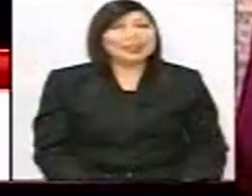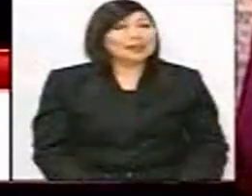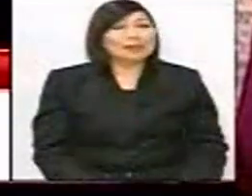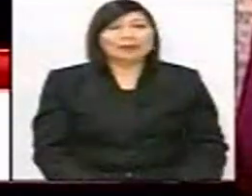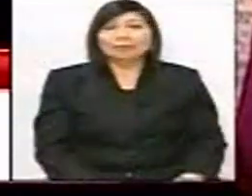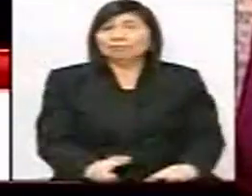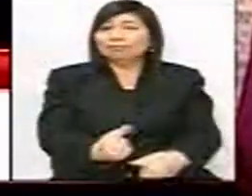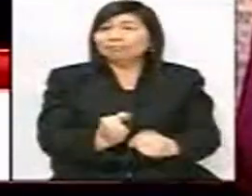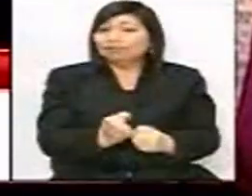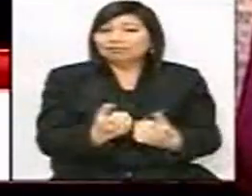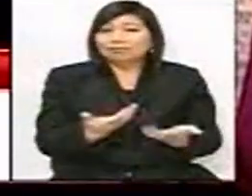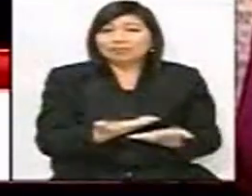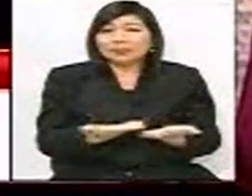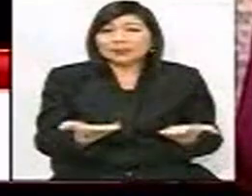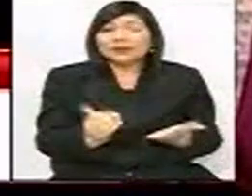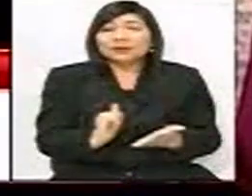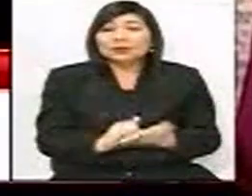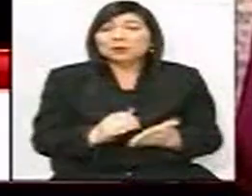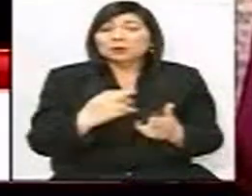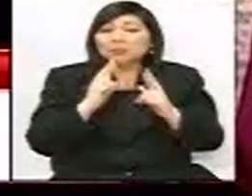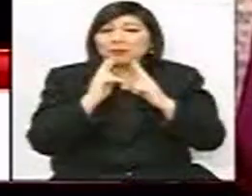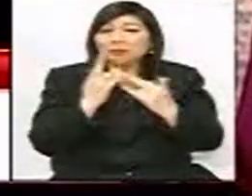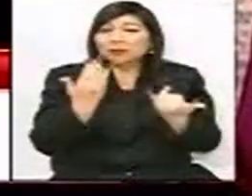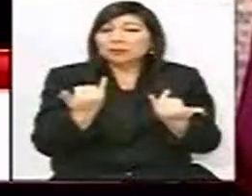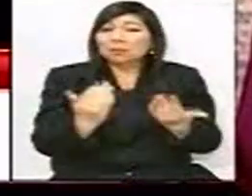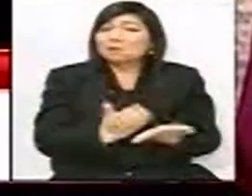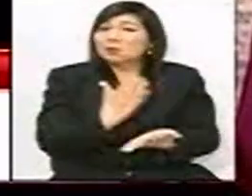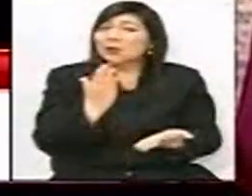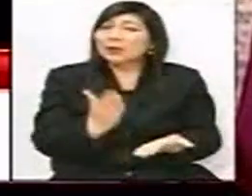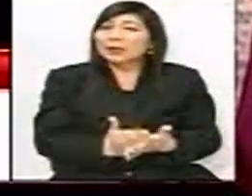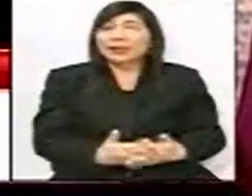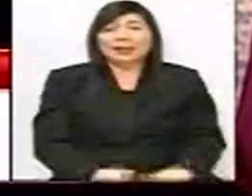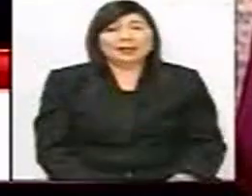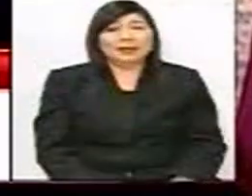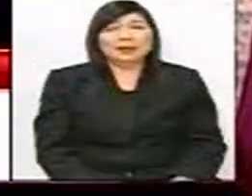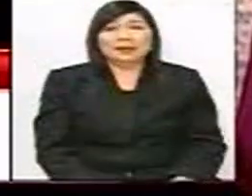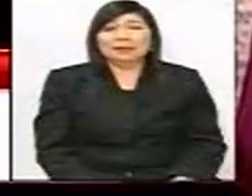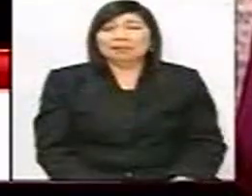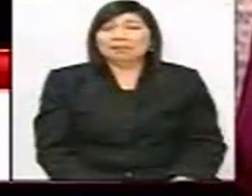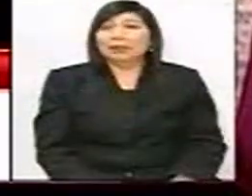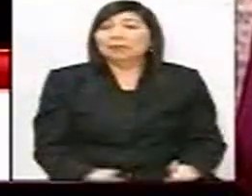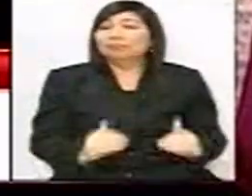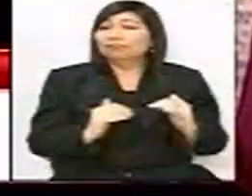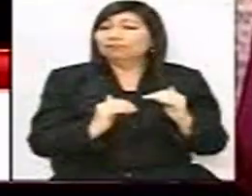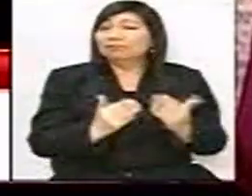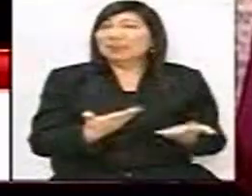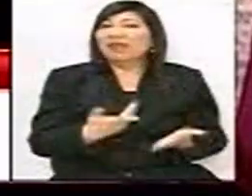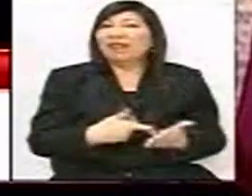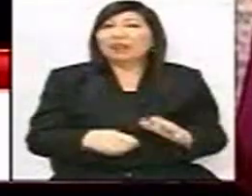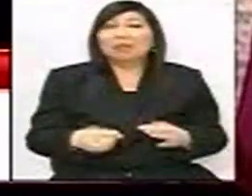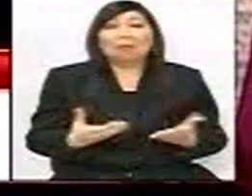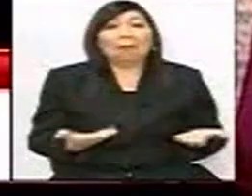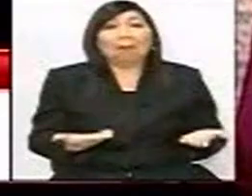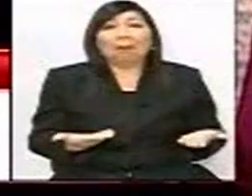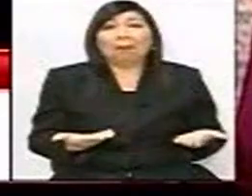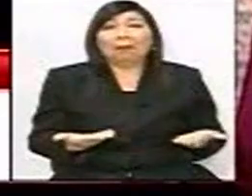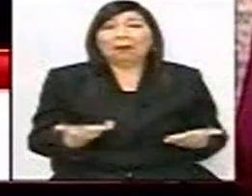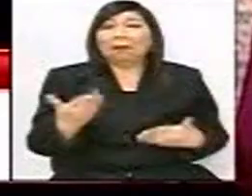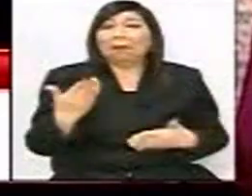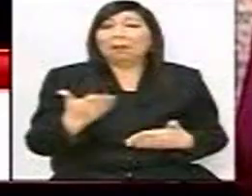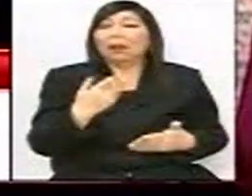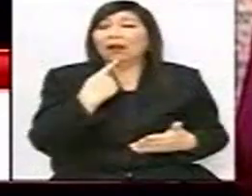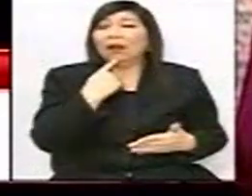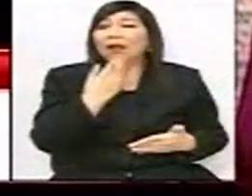se ha tomado cartas en el asunto para que se pueda resolver bien estos problemas. Es decir, está en arbitraje, ¿qué hacemos? Nada, porque los árbitros tienen